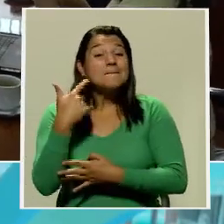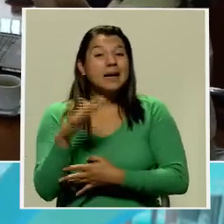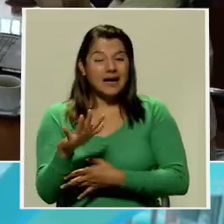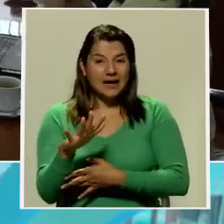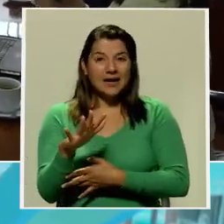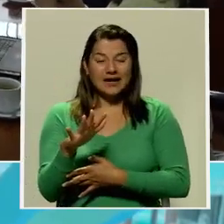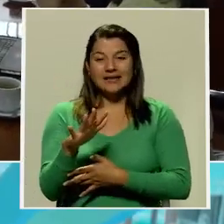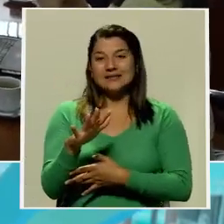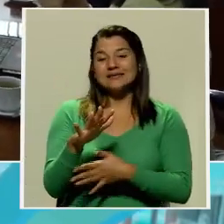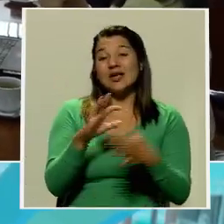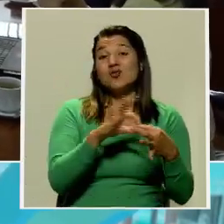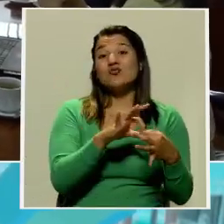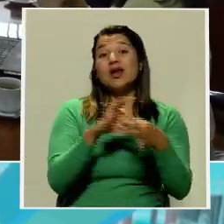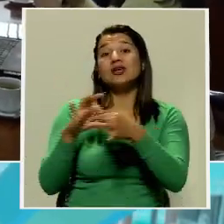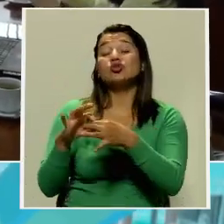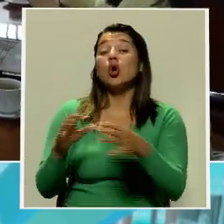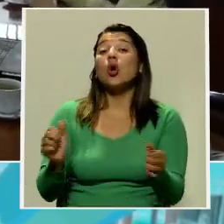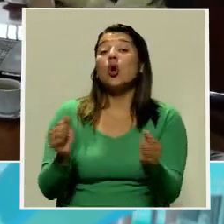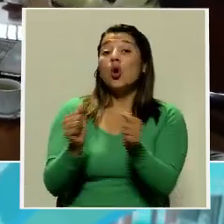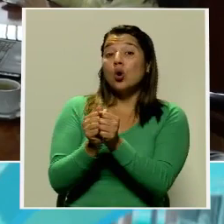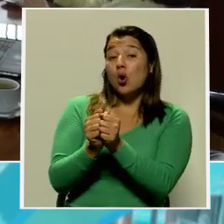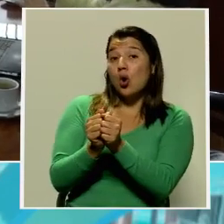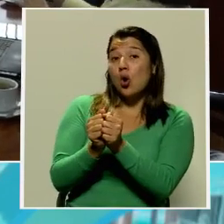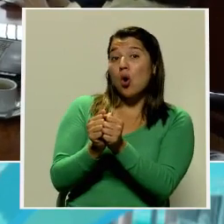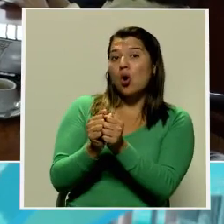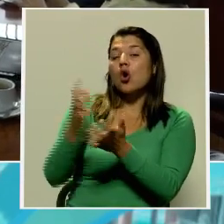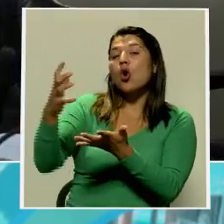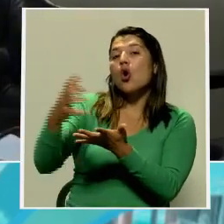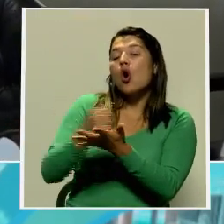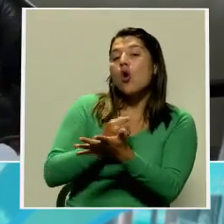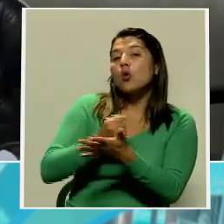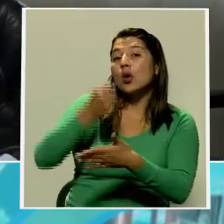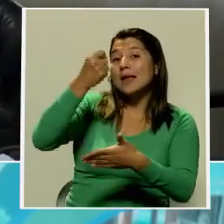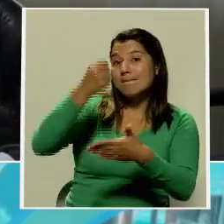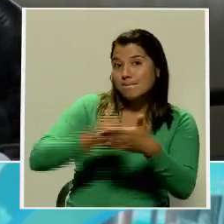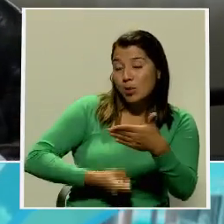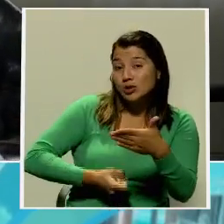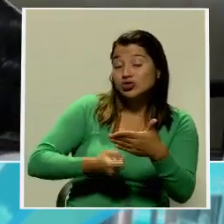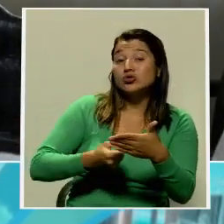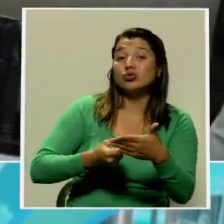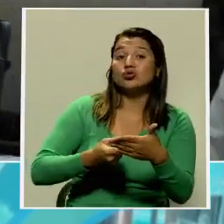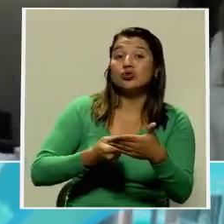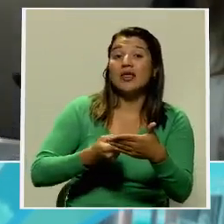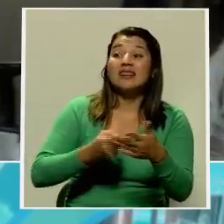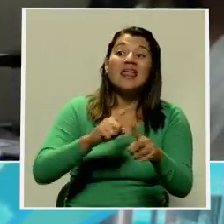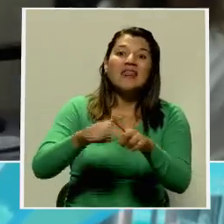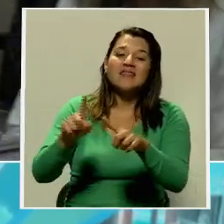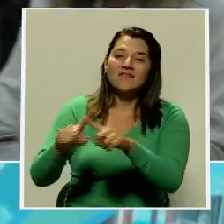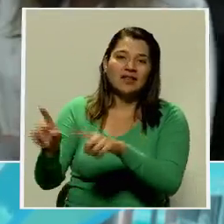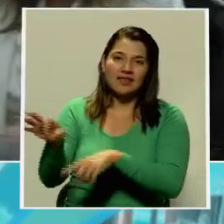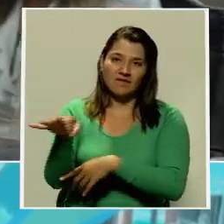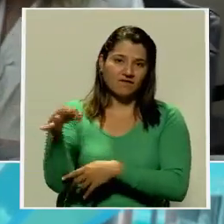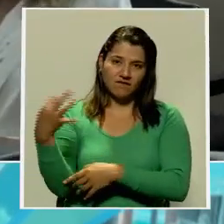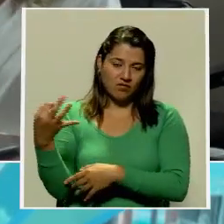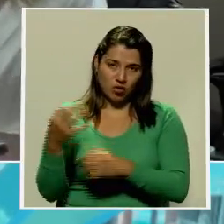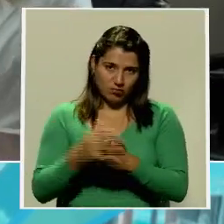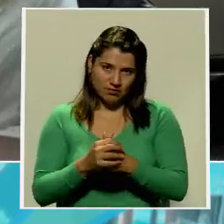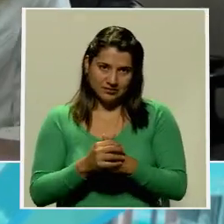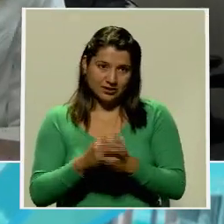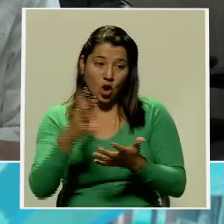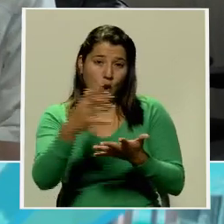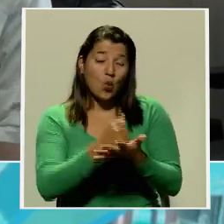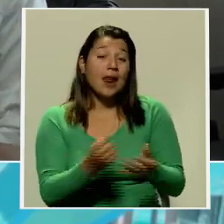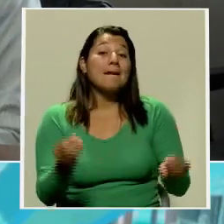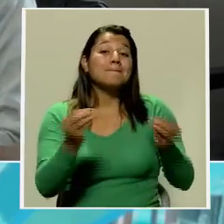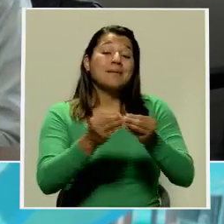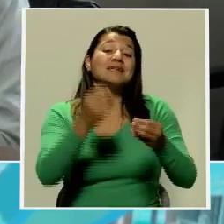a raíz de lo que es el cobro de impuestos en diferentes rubros, en diferentes